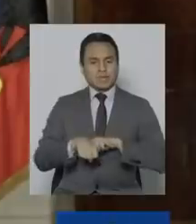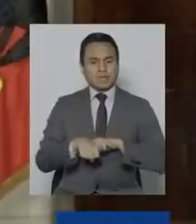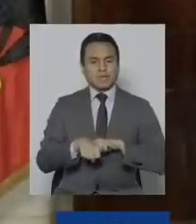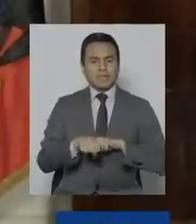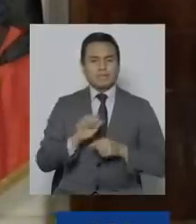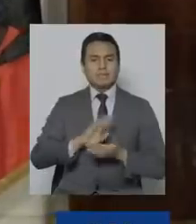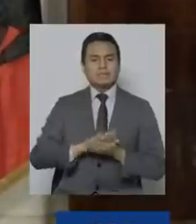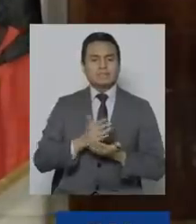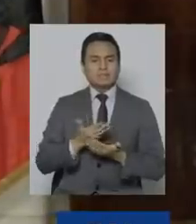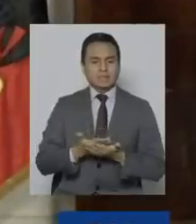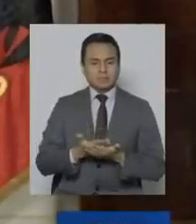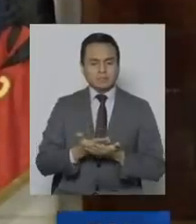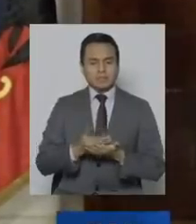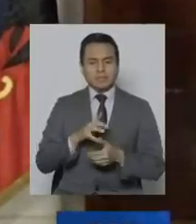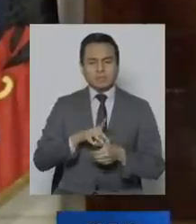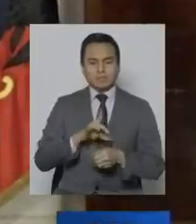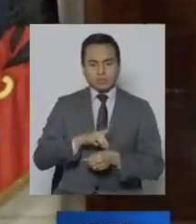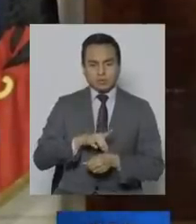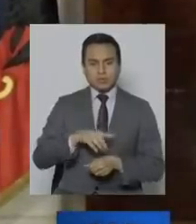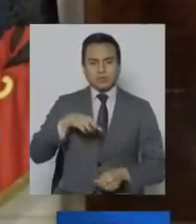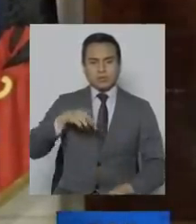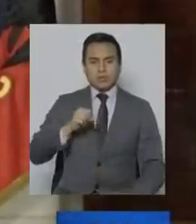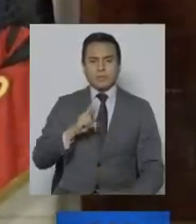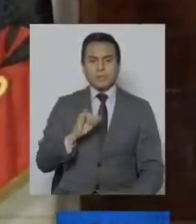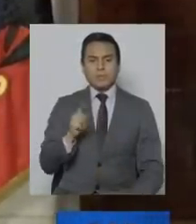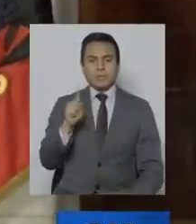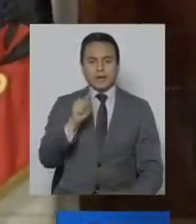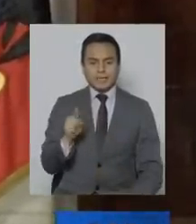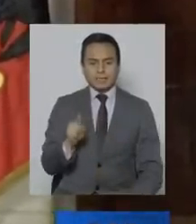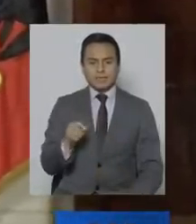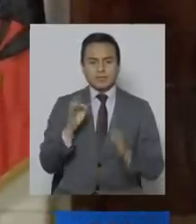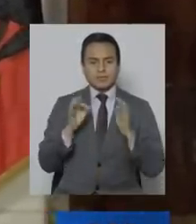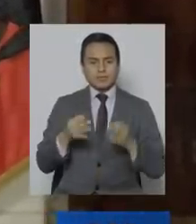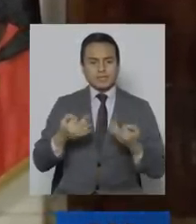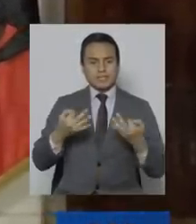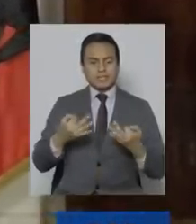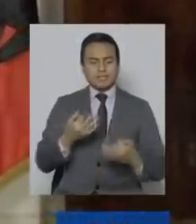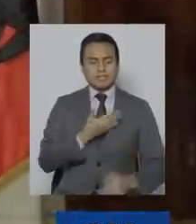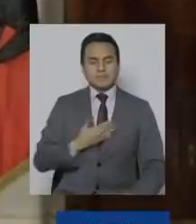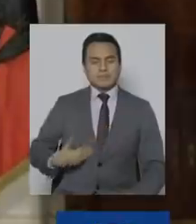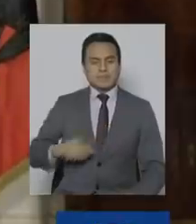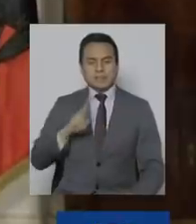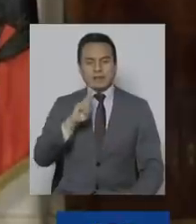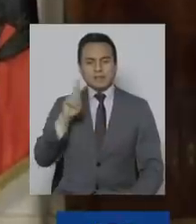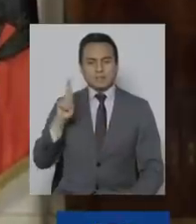de salud, el doctor Enrique París. Realizamos junto a su excelencia el presidente de la